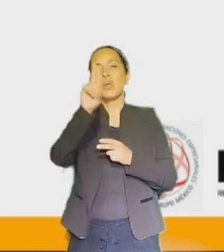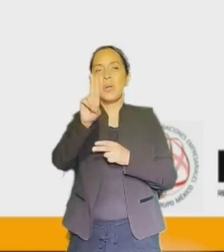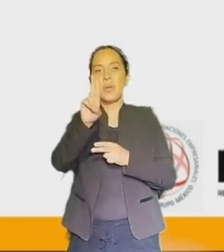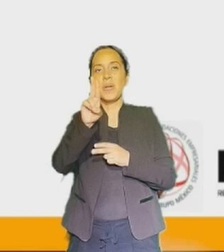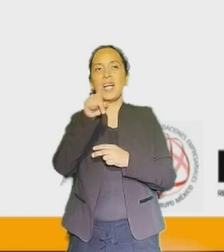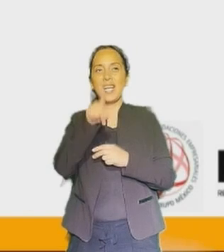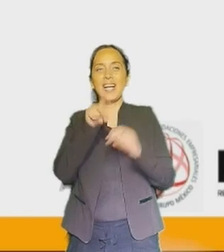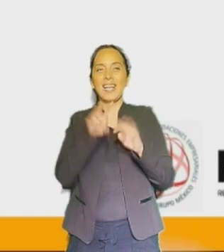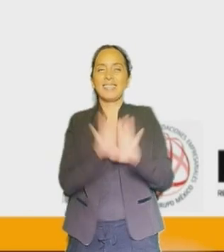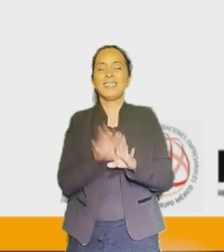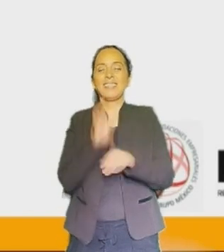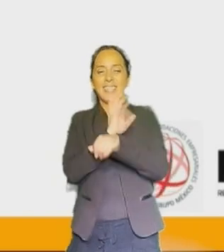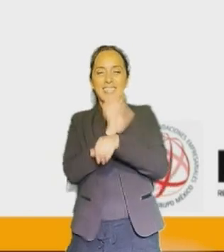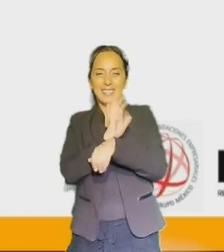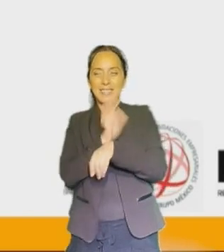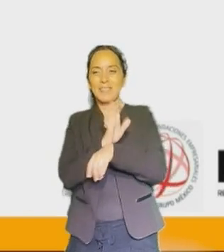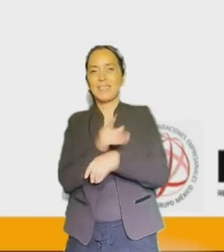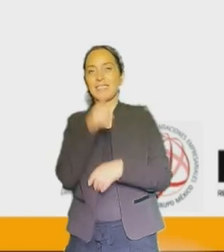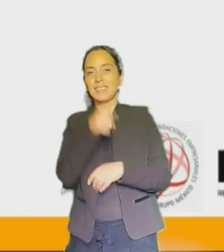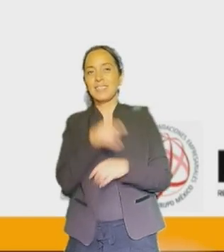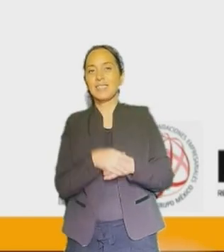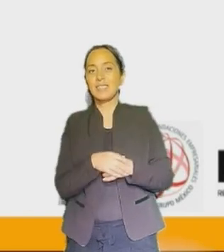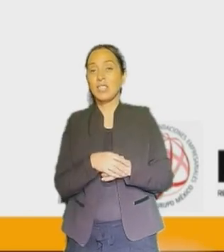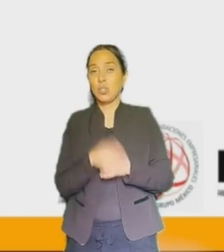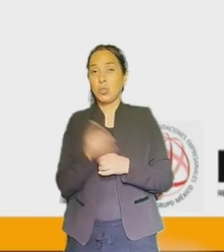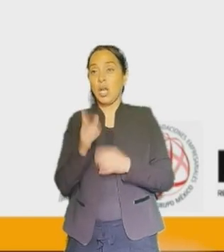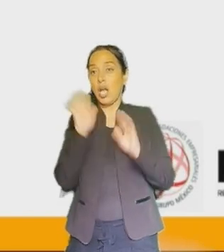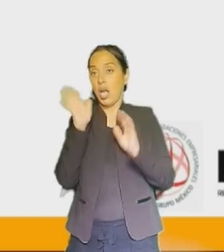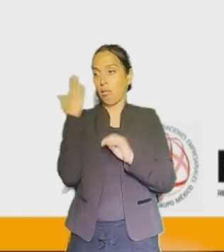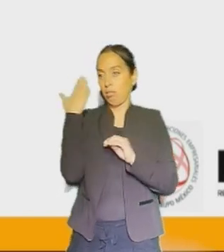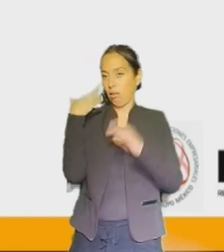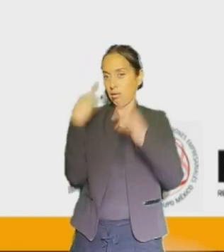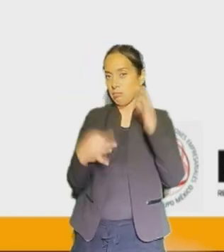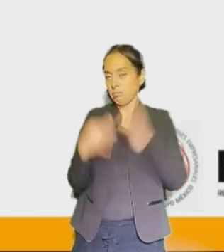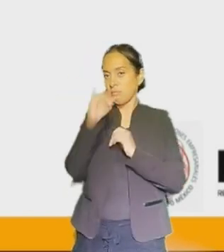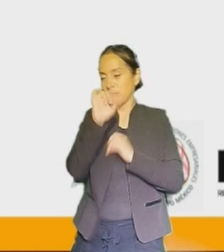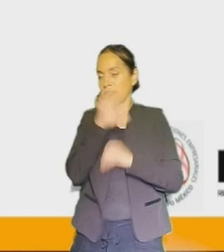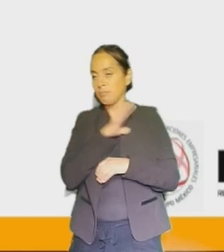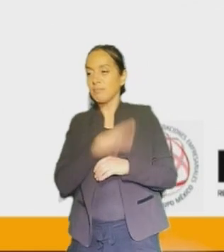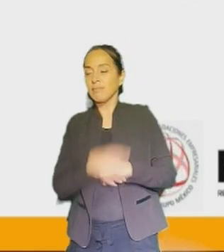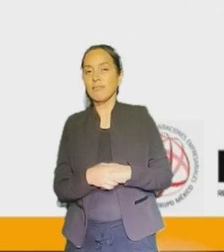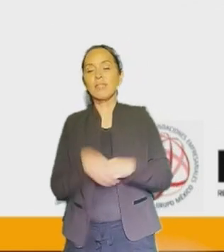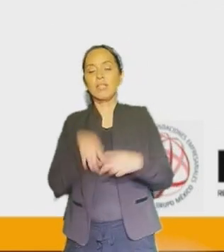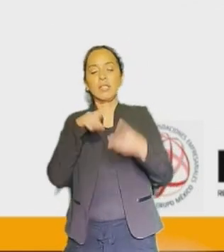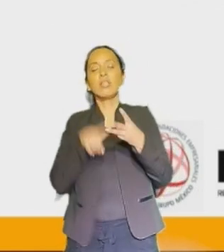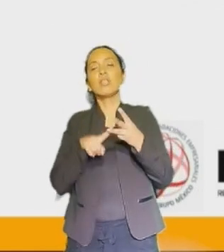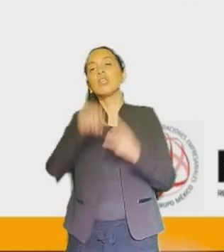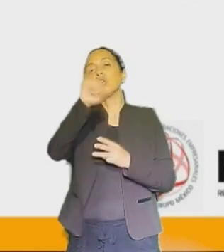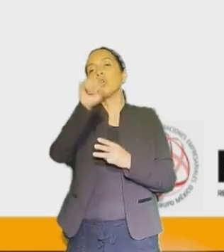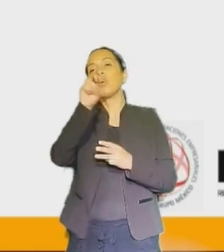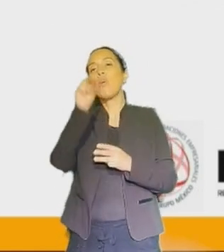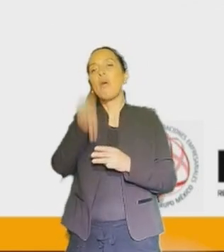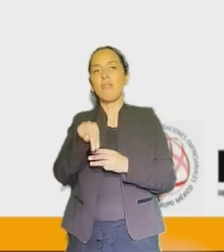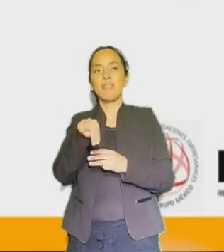Conciencia Cinemex. Ojo, porque si han sido jurados. Mi querido Juan, desde